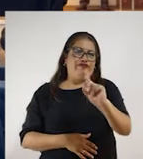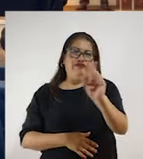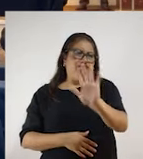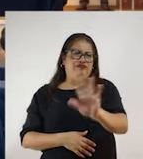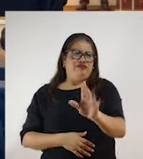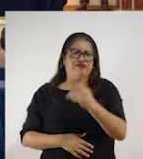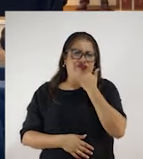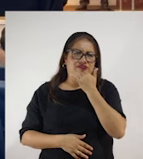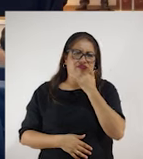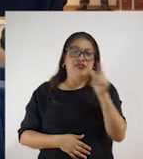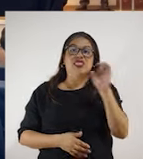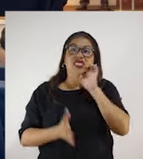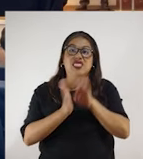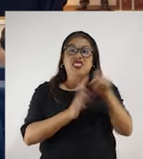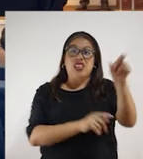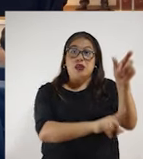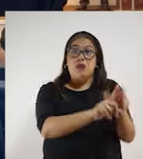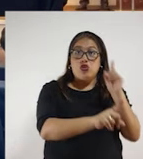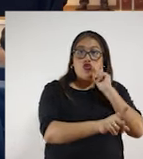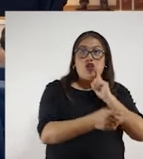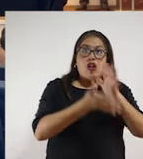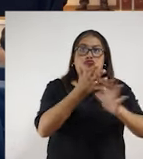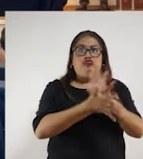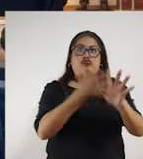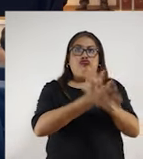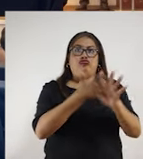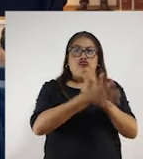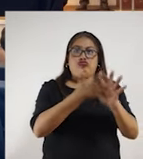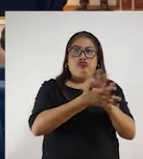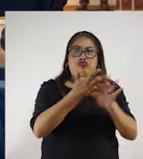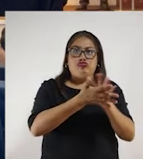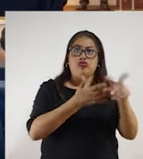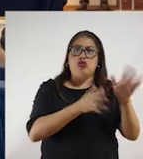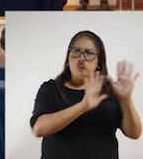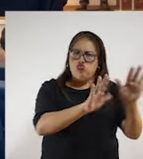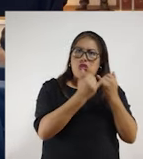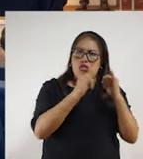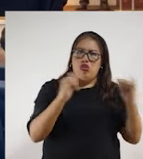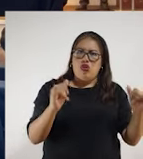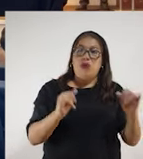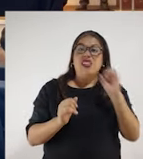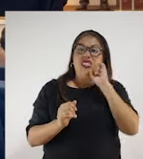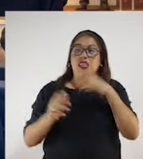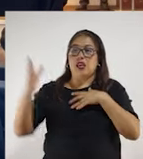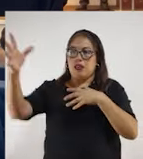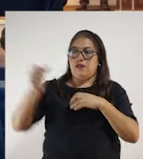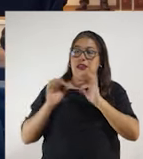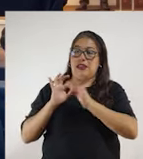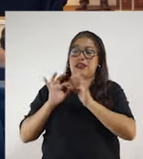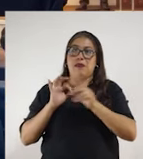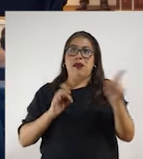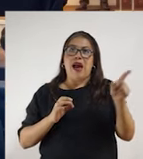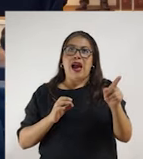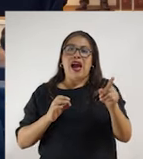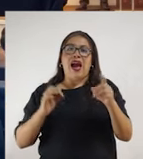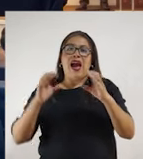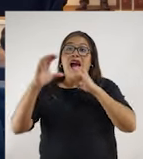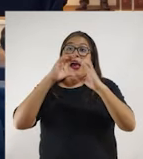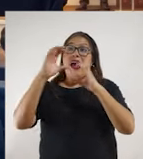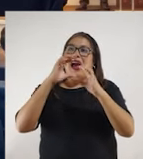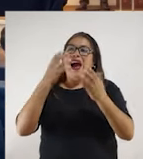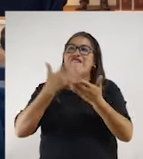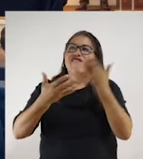esa persona se comunica con lengua de señas y hay un intérprete aquí, ¿se eliminó la barrera? Se eliminó la barrera.